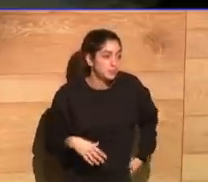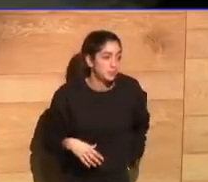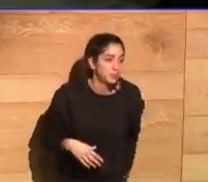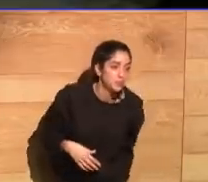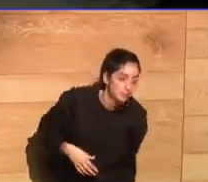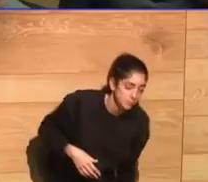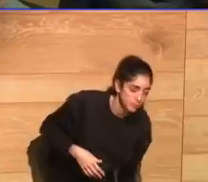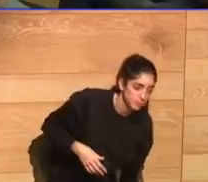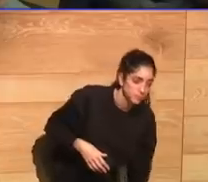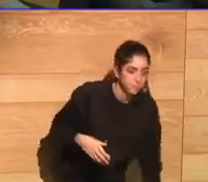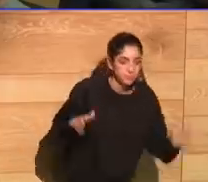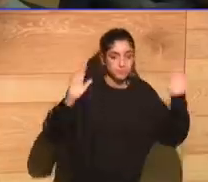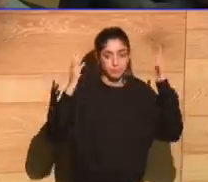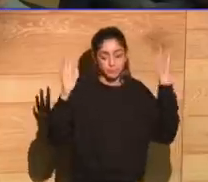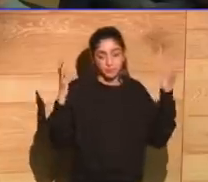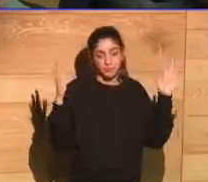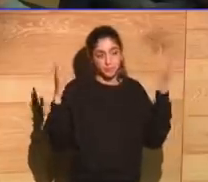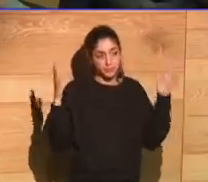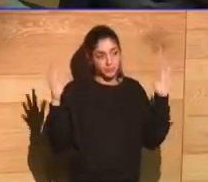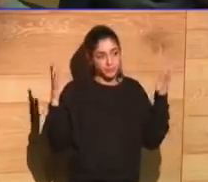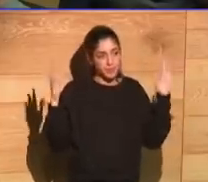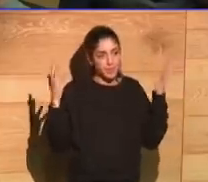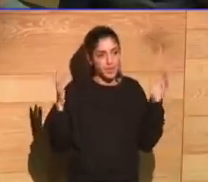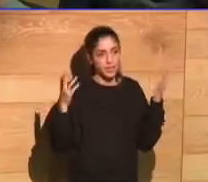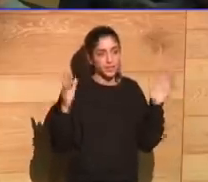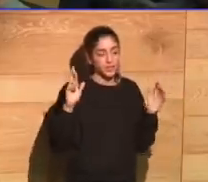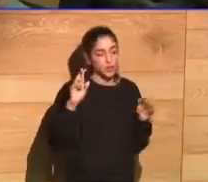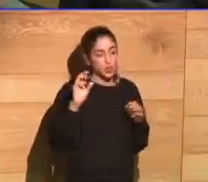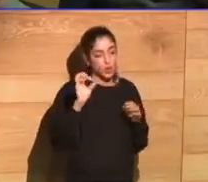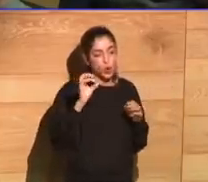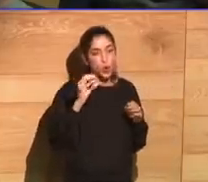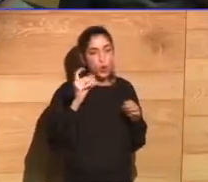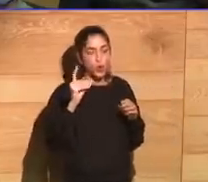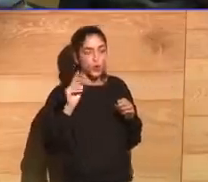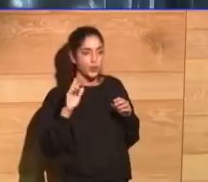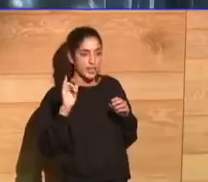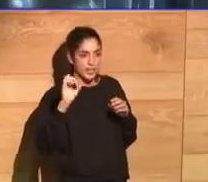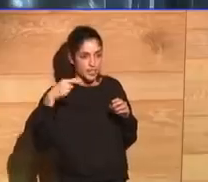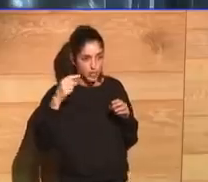Jurado. ¡Ole! Y Rodrigo Cortés. ¡Ole! Y Arturo